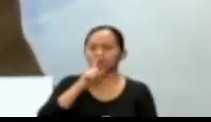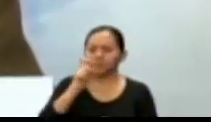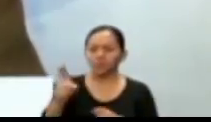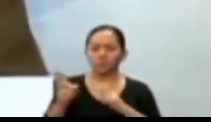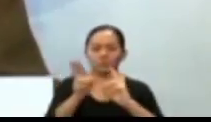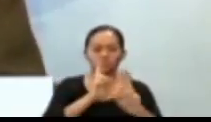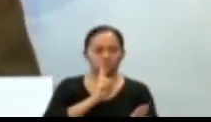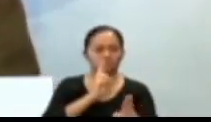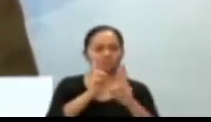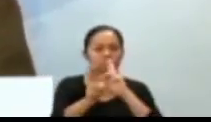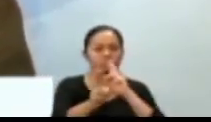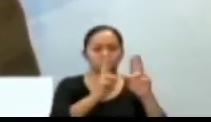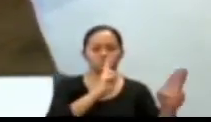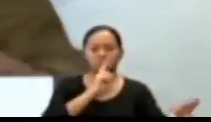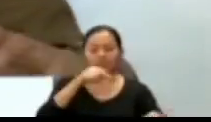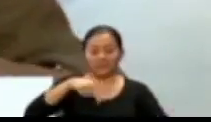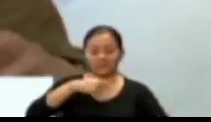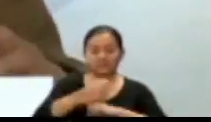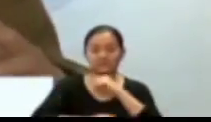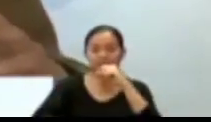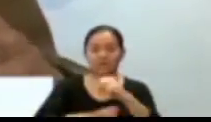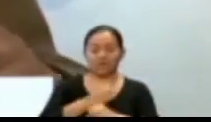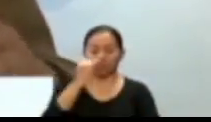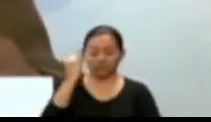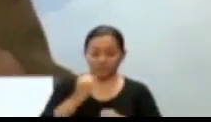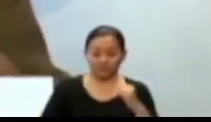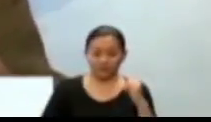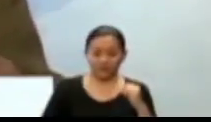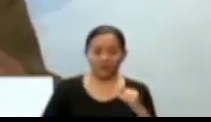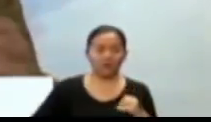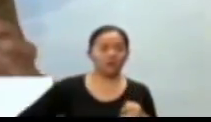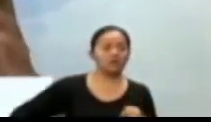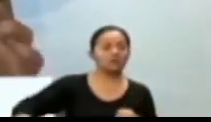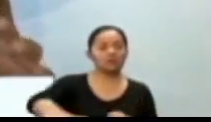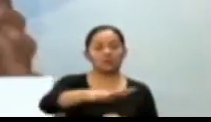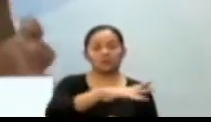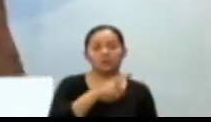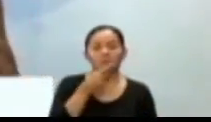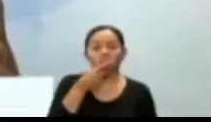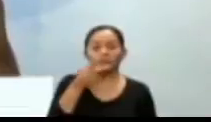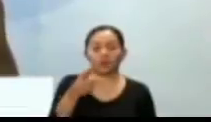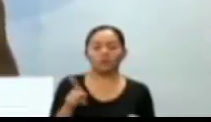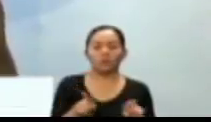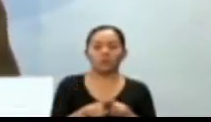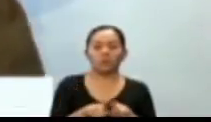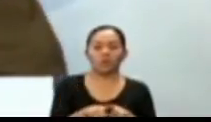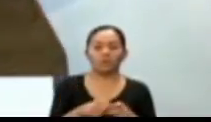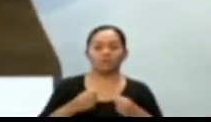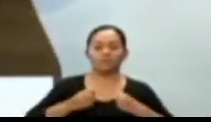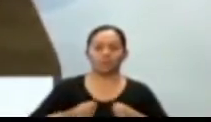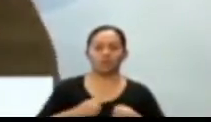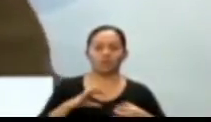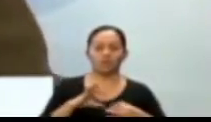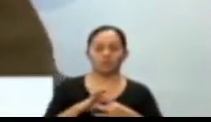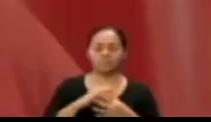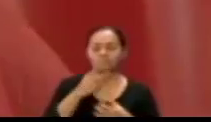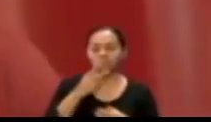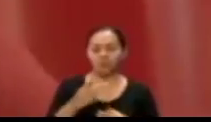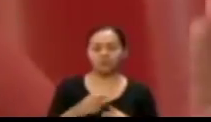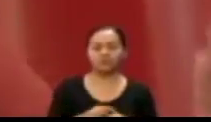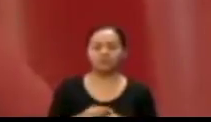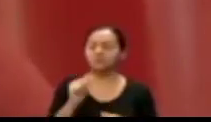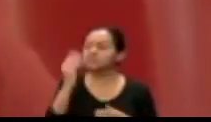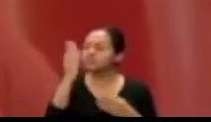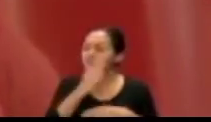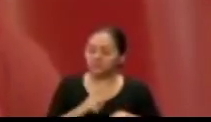de este año tendremos una presencia de este ámbito del poder popular que tiene que ver con el poder territorial. Antes de que se nos